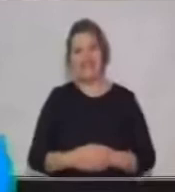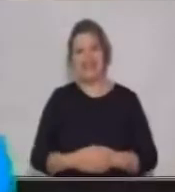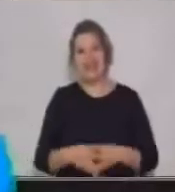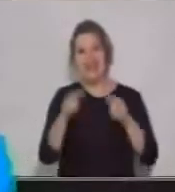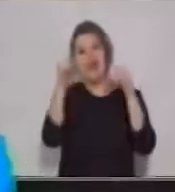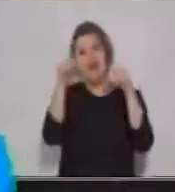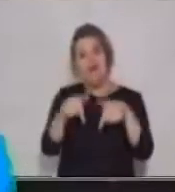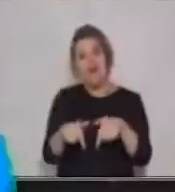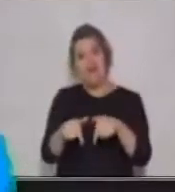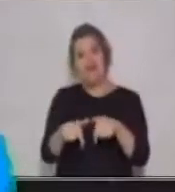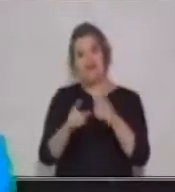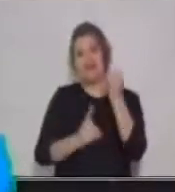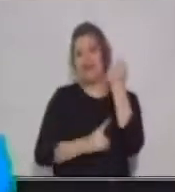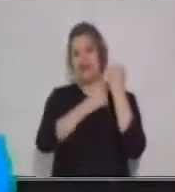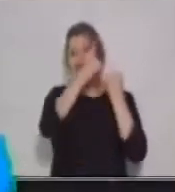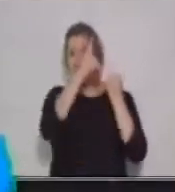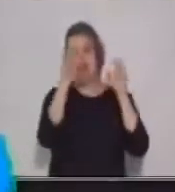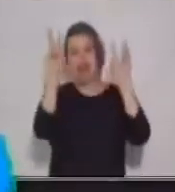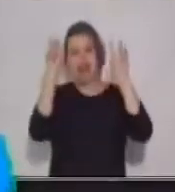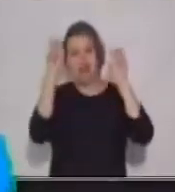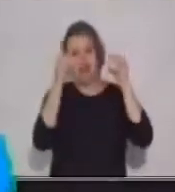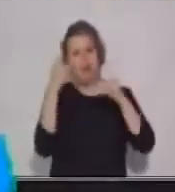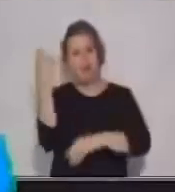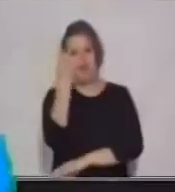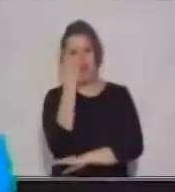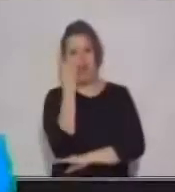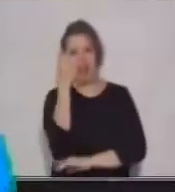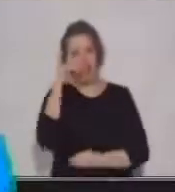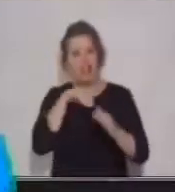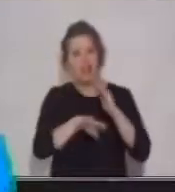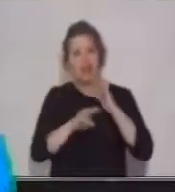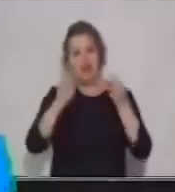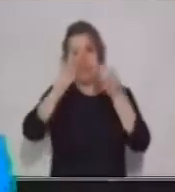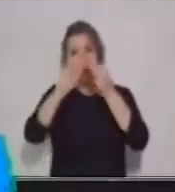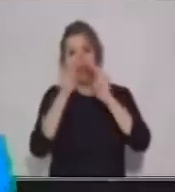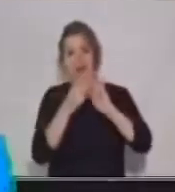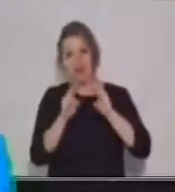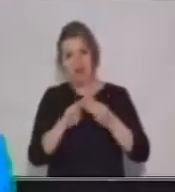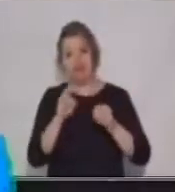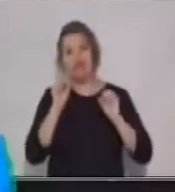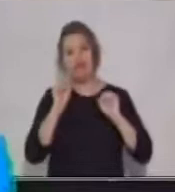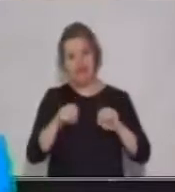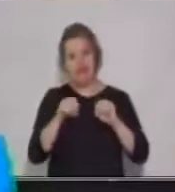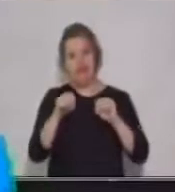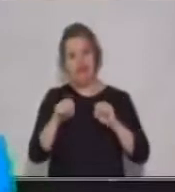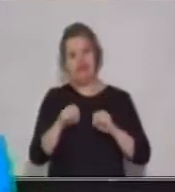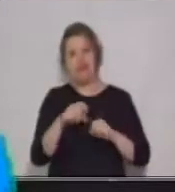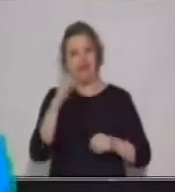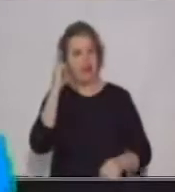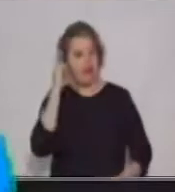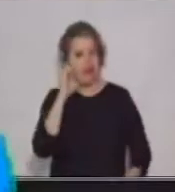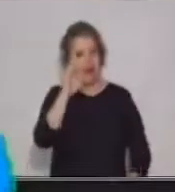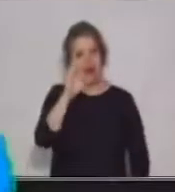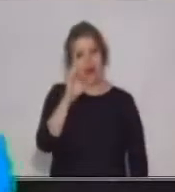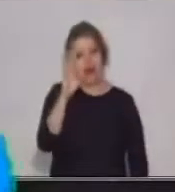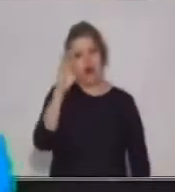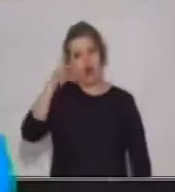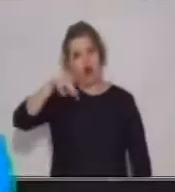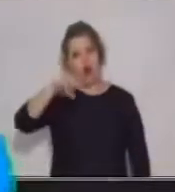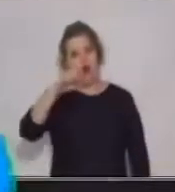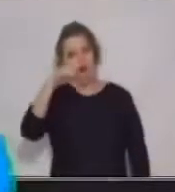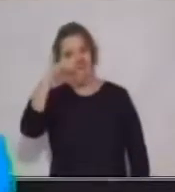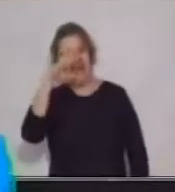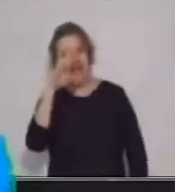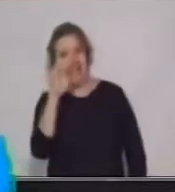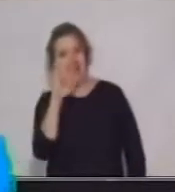Hoy vamos a desarrollar un tema muy importante dentro de la matemática y lo que es la geometría. Vamos a darle